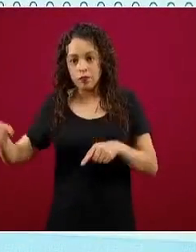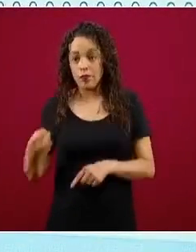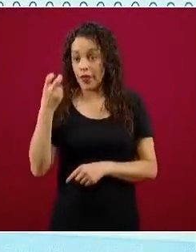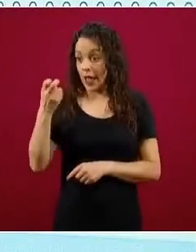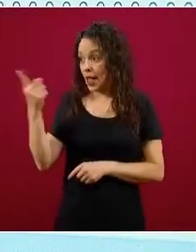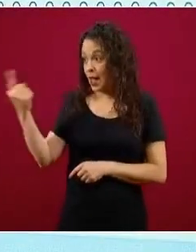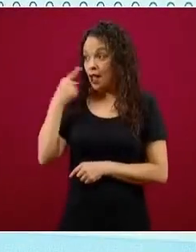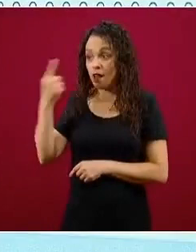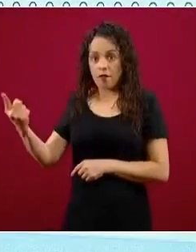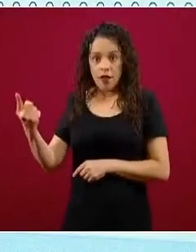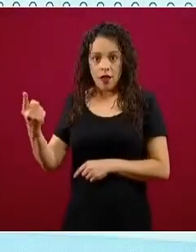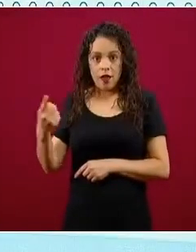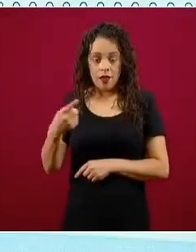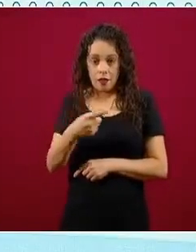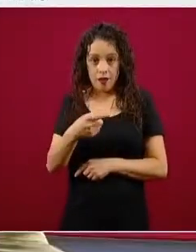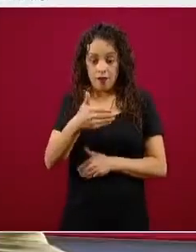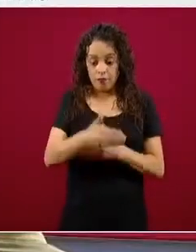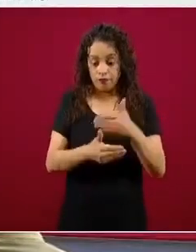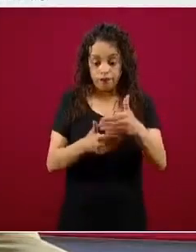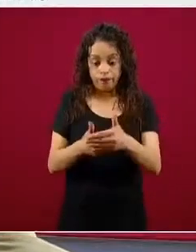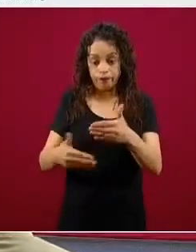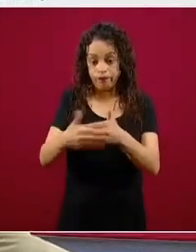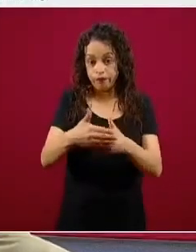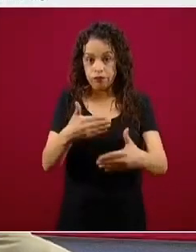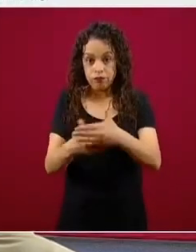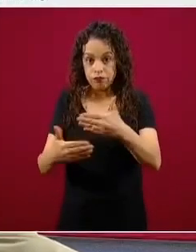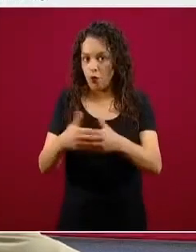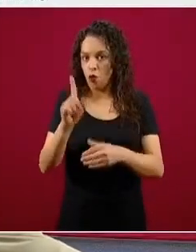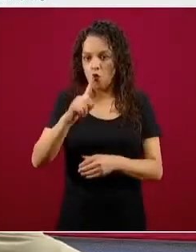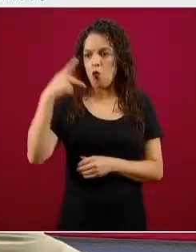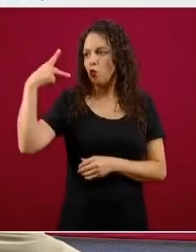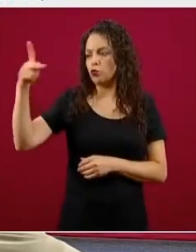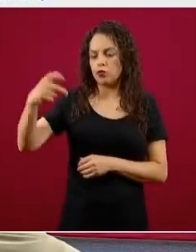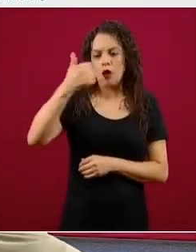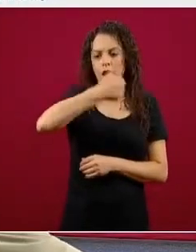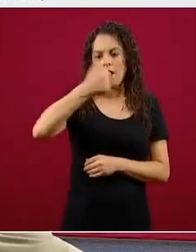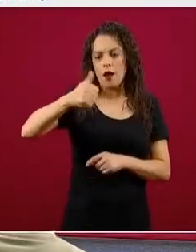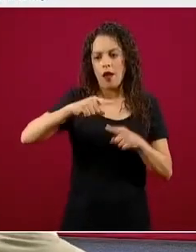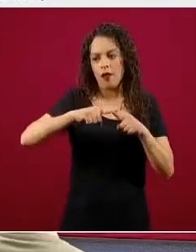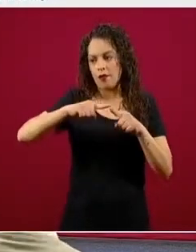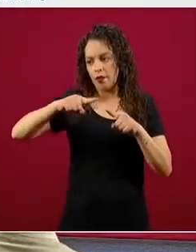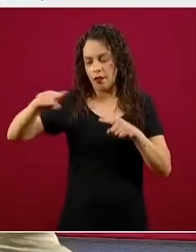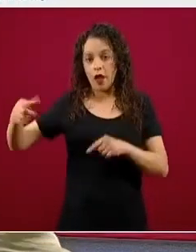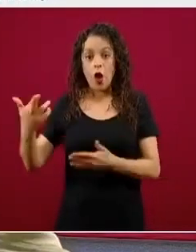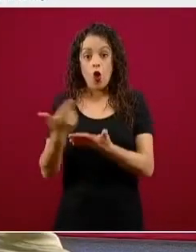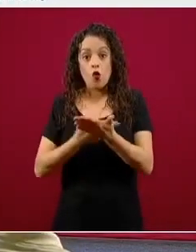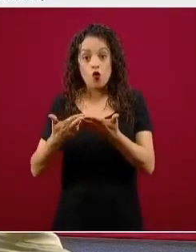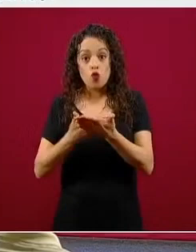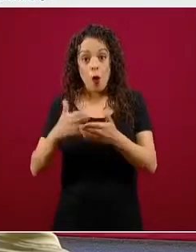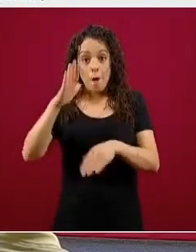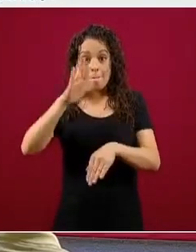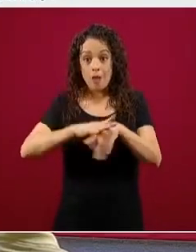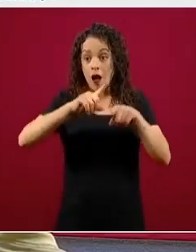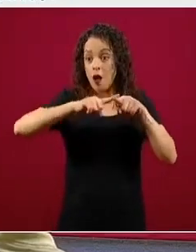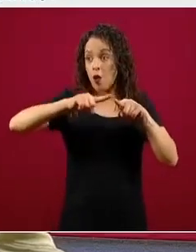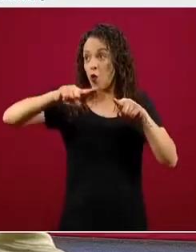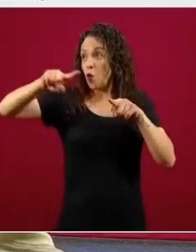superpuestas, cada curva tiene su propia altura. La rosa más grande es la de la Ciudad de